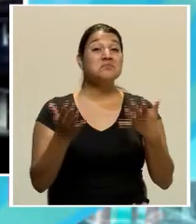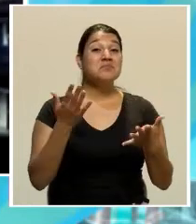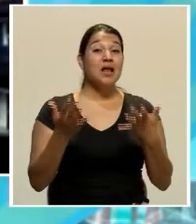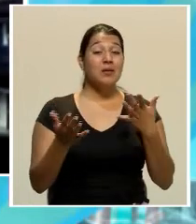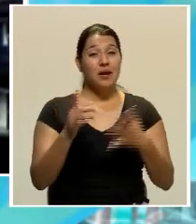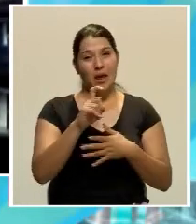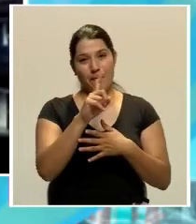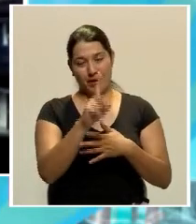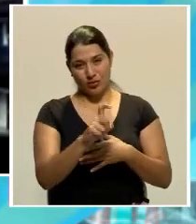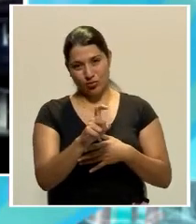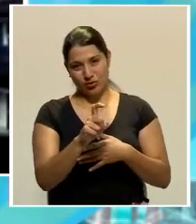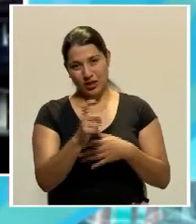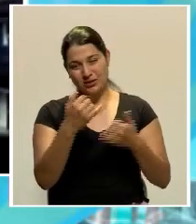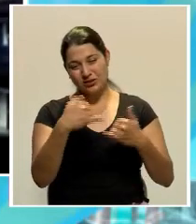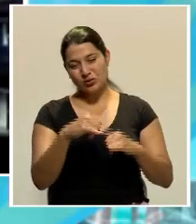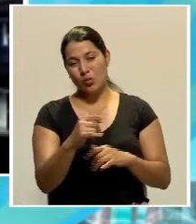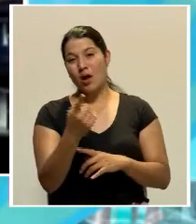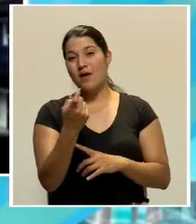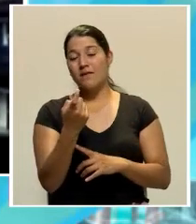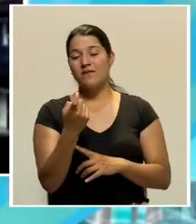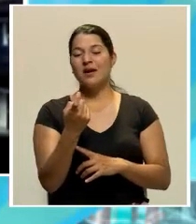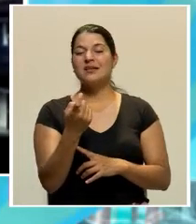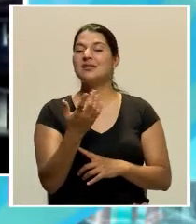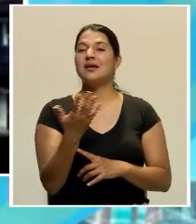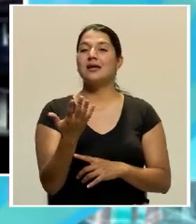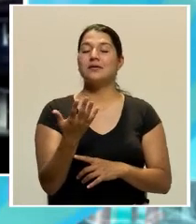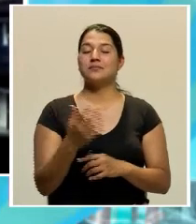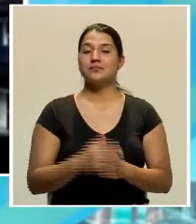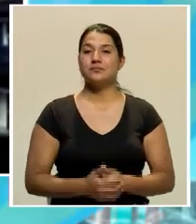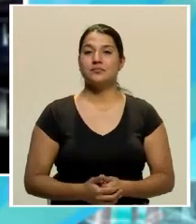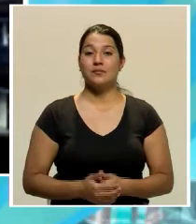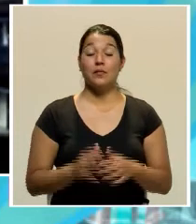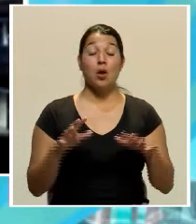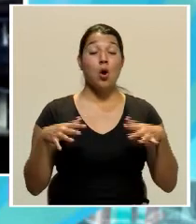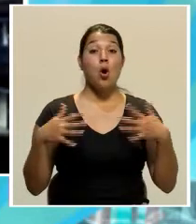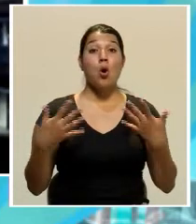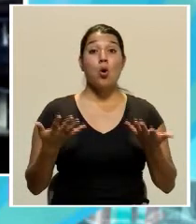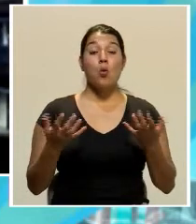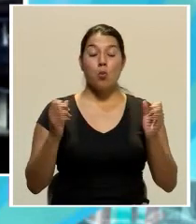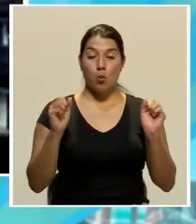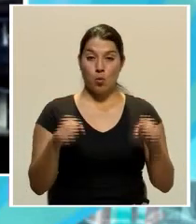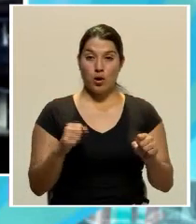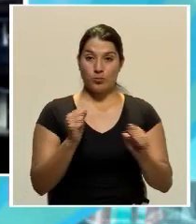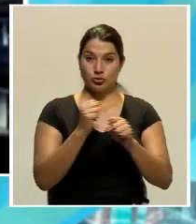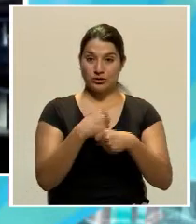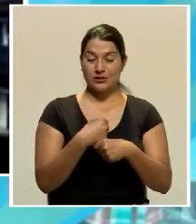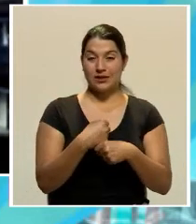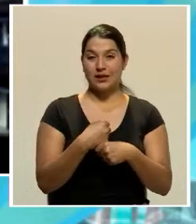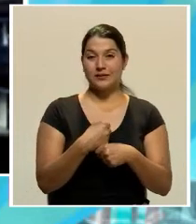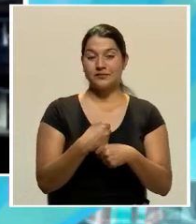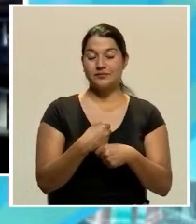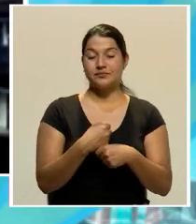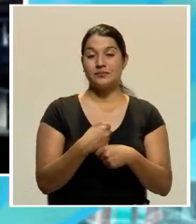la pregunta que queda flotando es cómo hacer